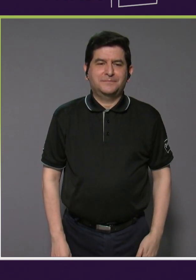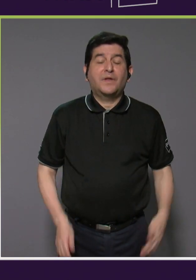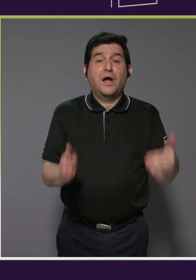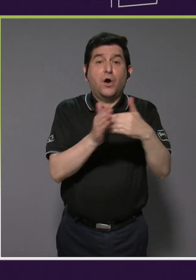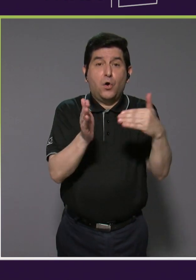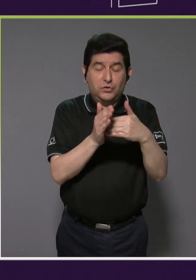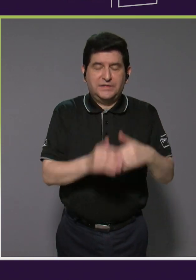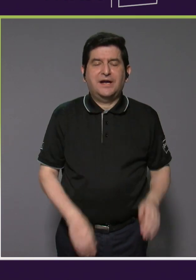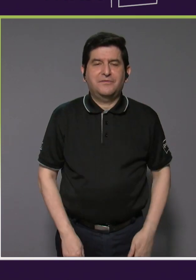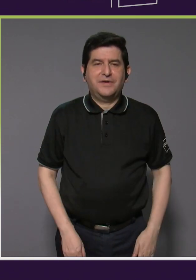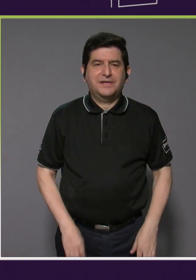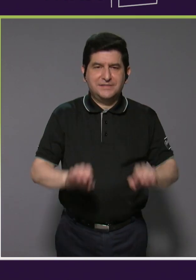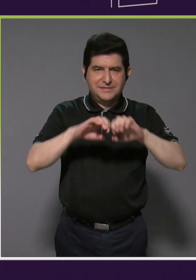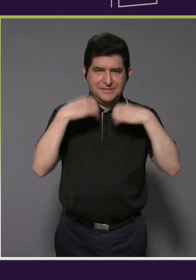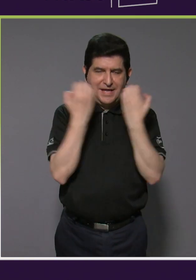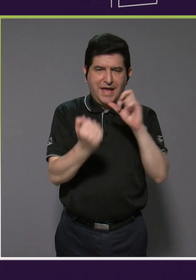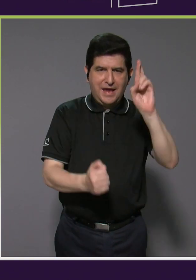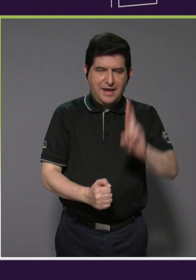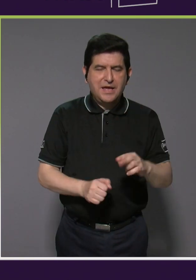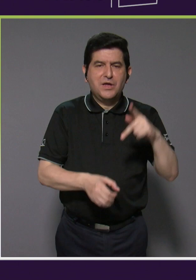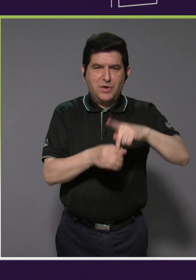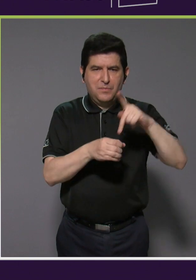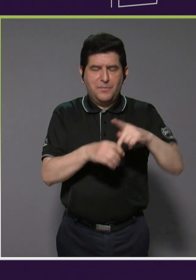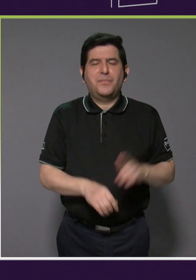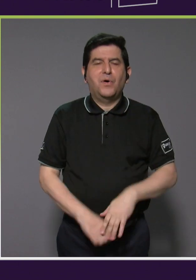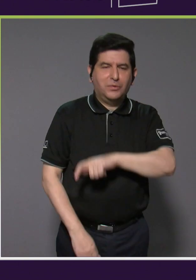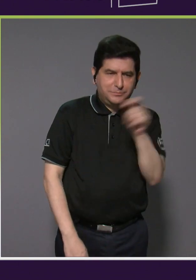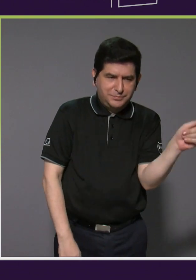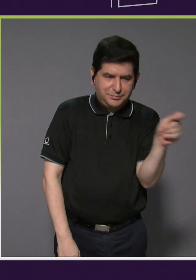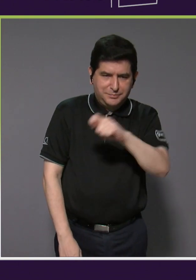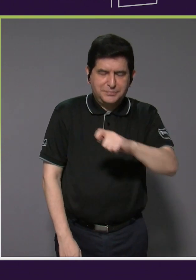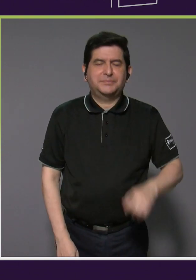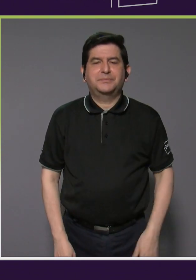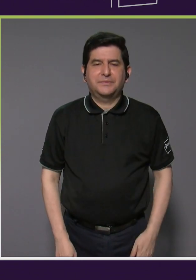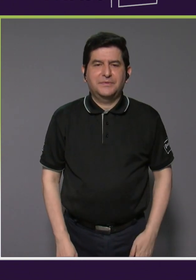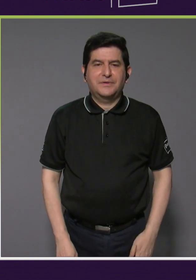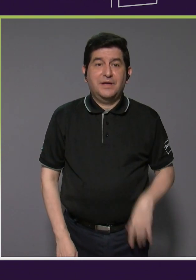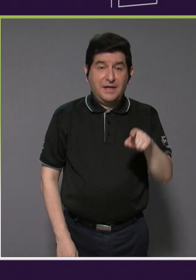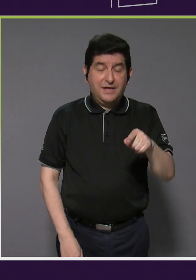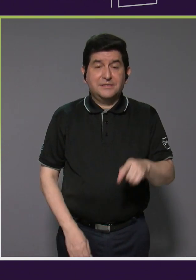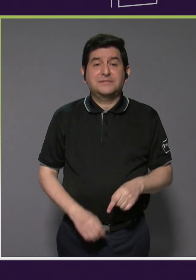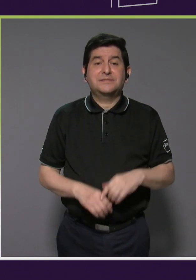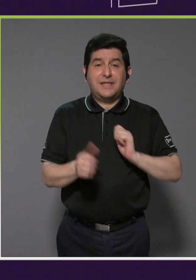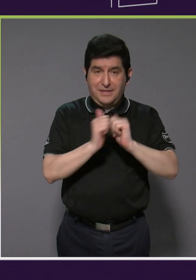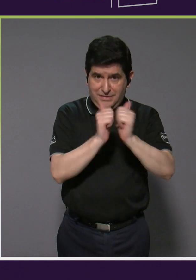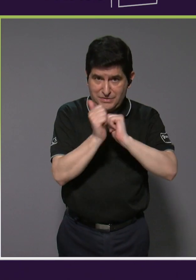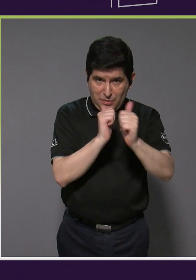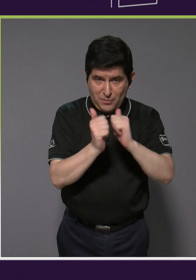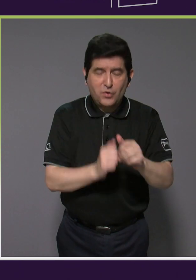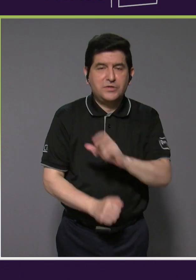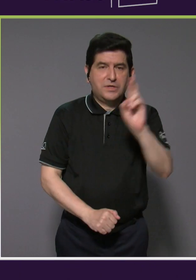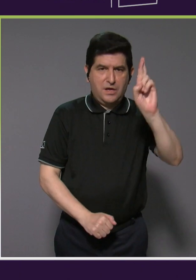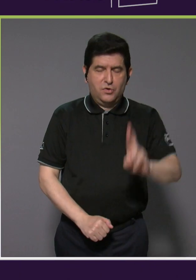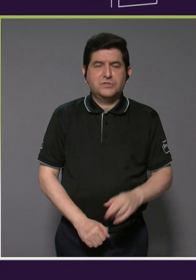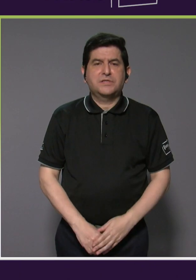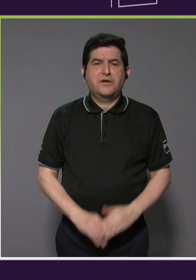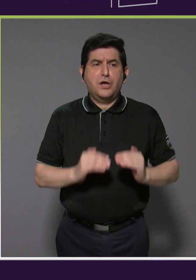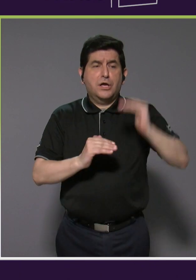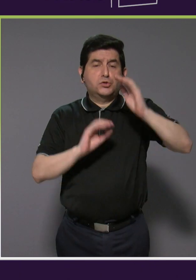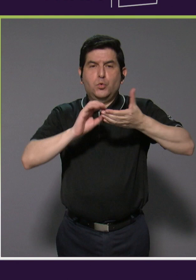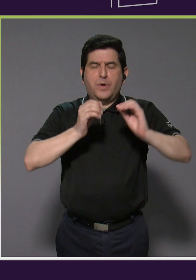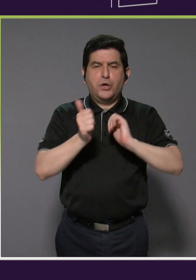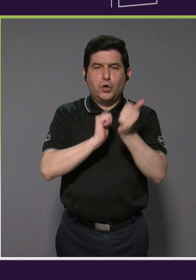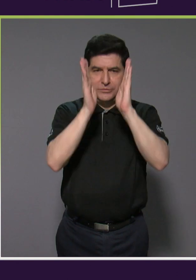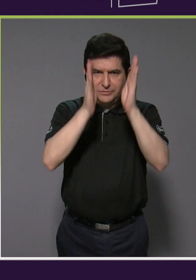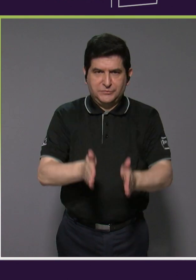Nuevamente la agrupación costarricense estará presente en los eventos de tenis de mesa, siendo esta disciplina paradeportiva en la que Costa Rica tendrá más